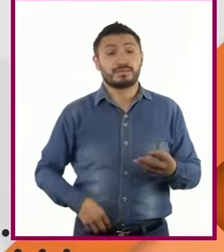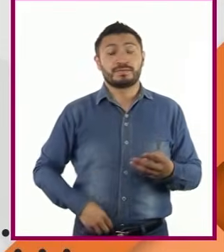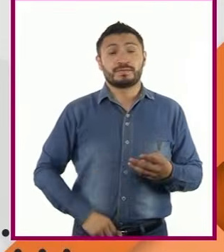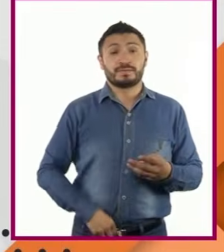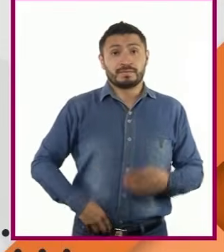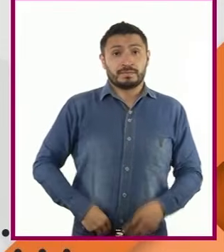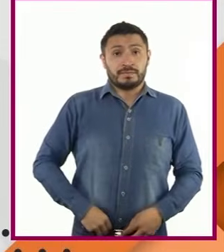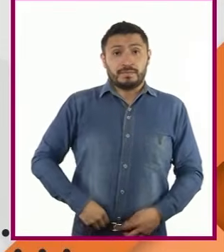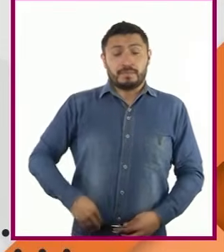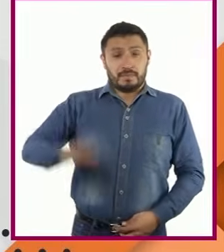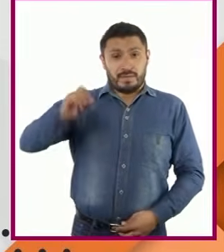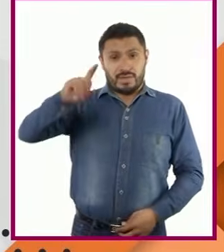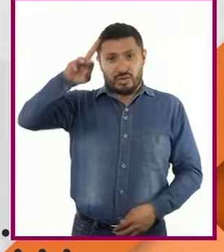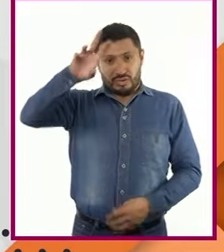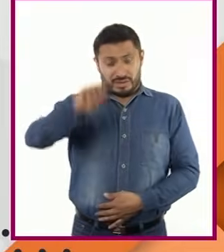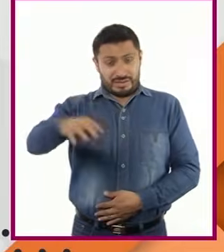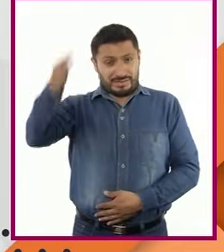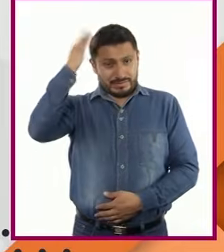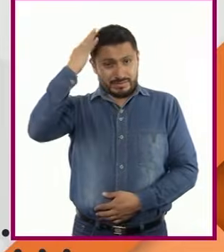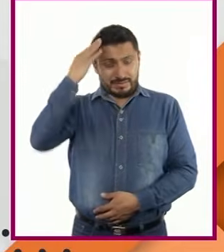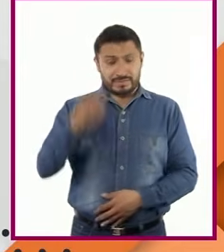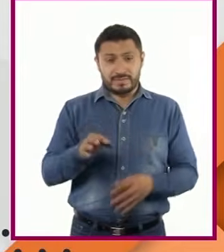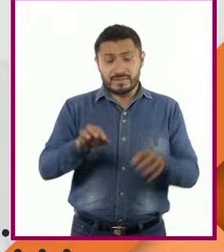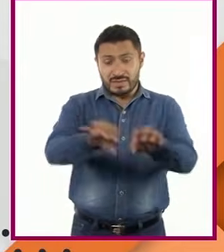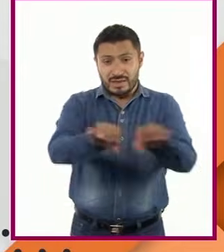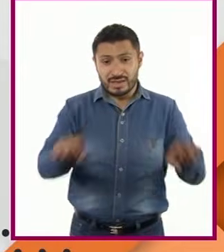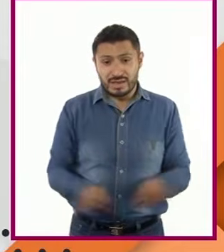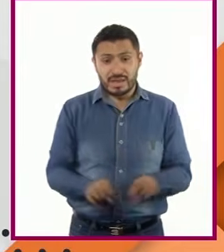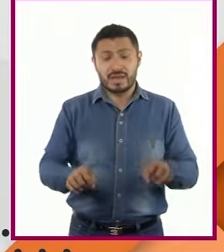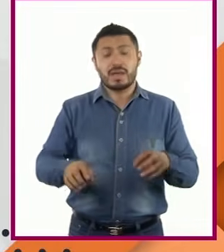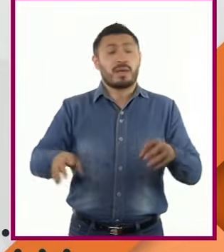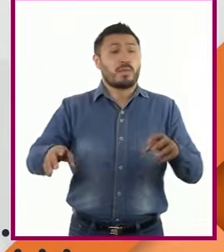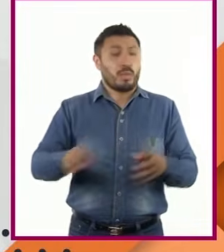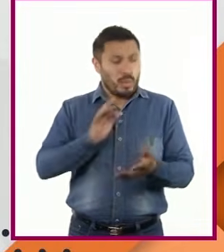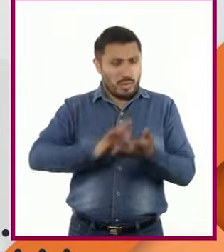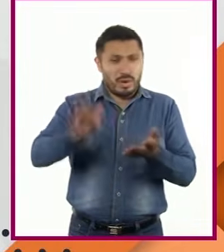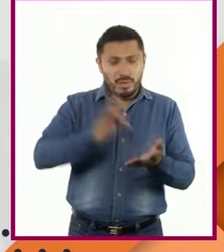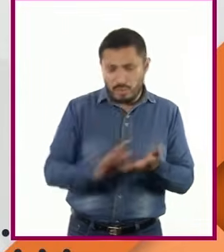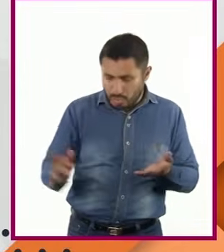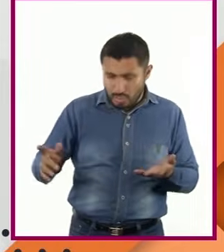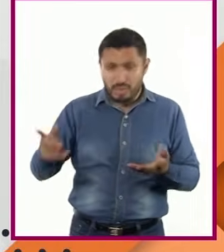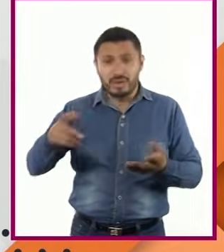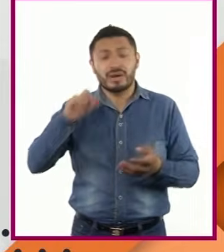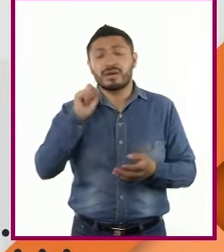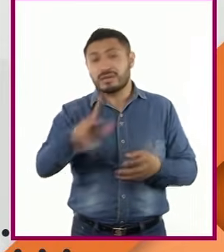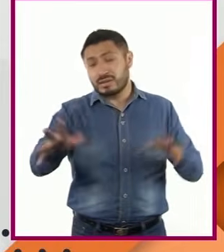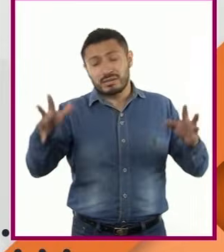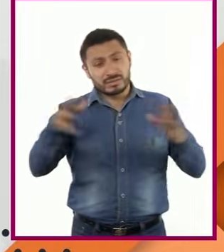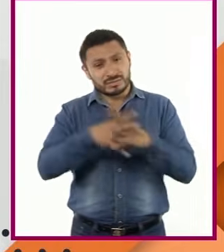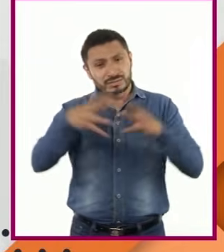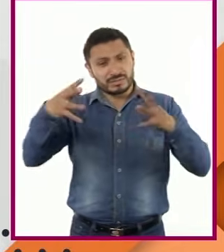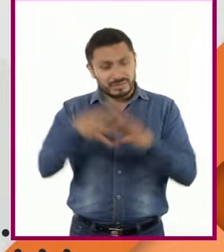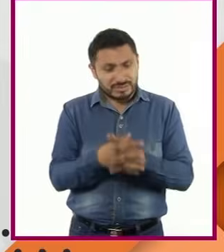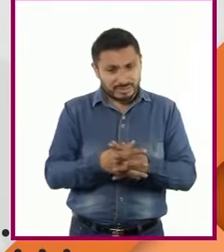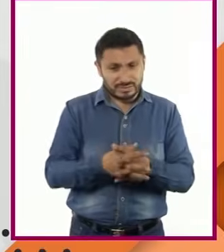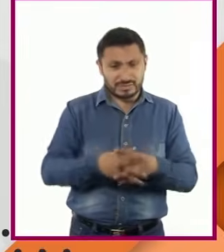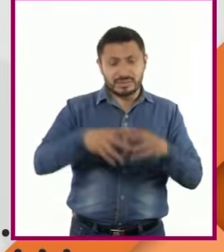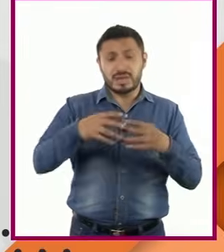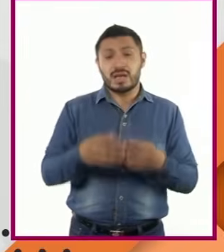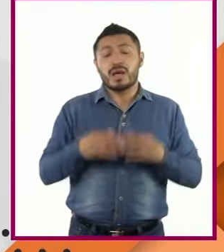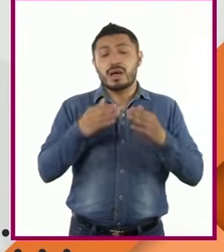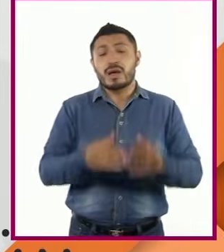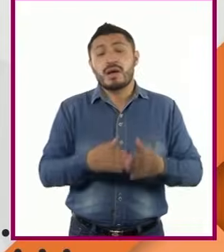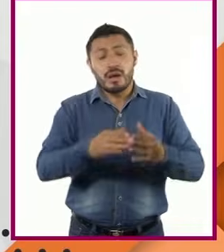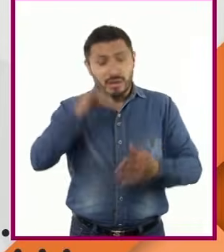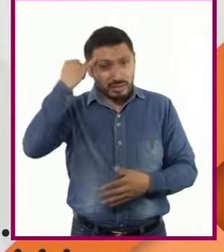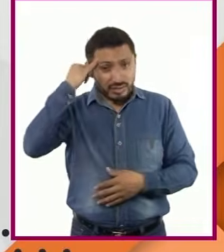dirigió la flota de bergantines, que además de apoyar a sus tropas, combatió a la defensa naval indígena.